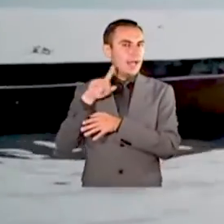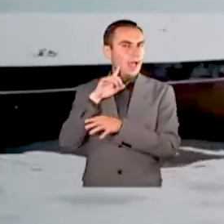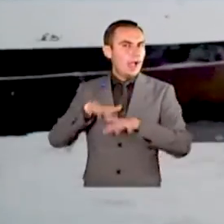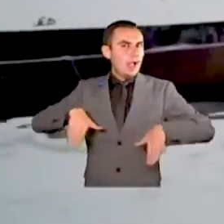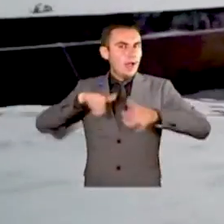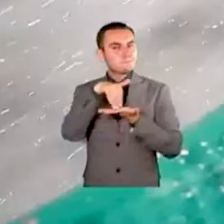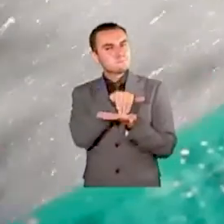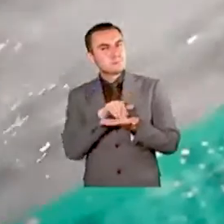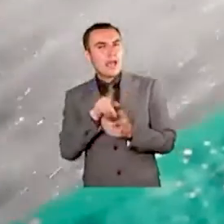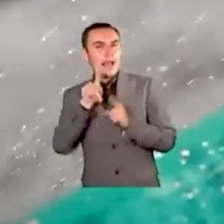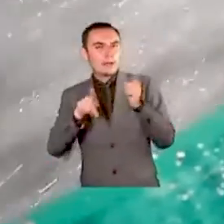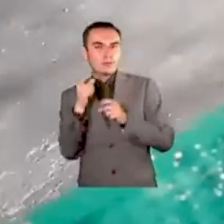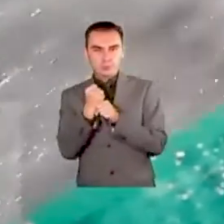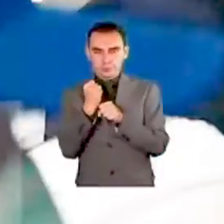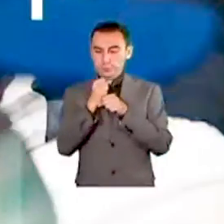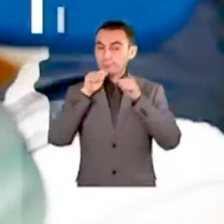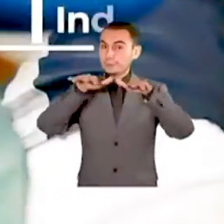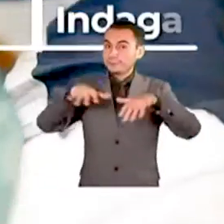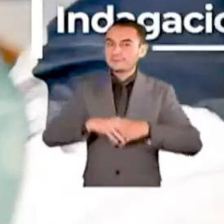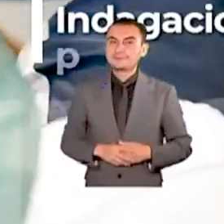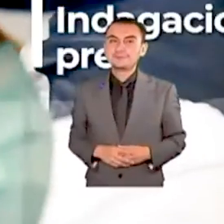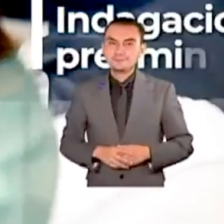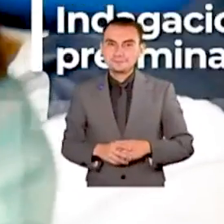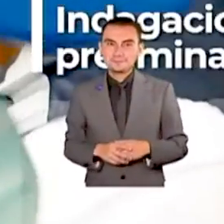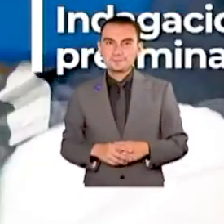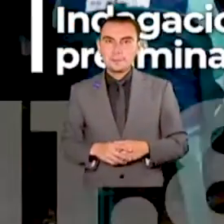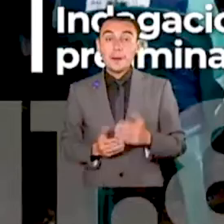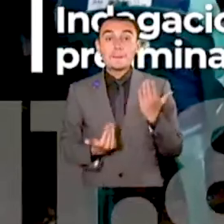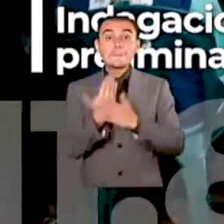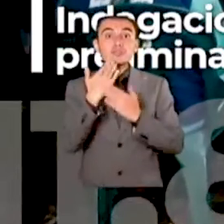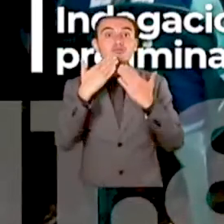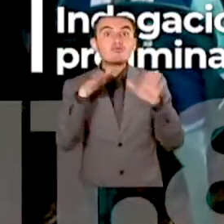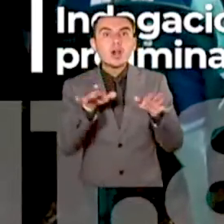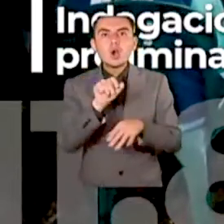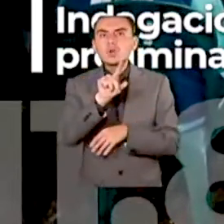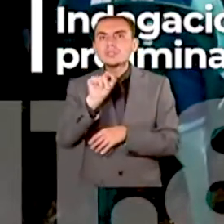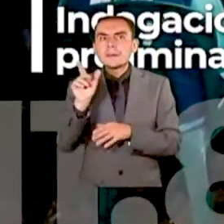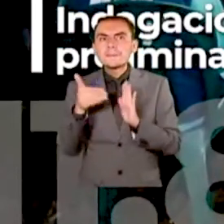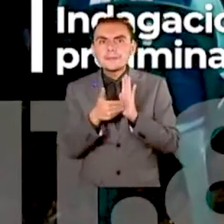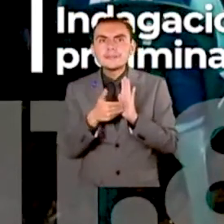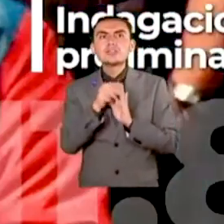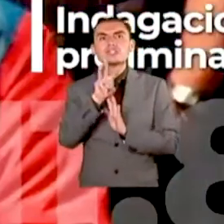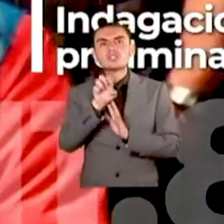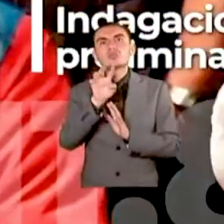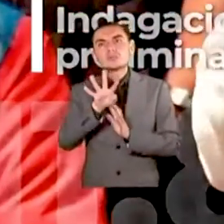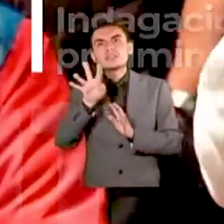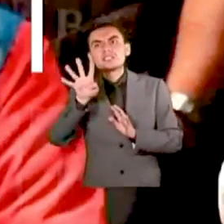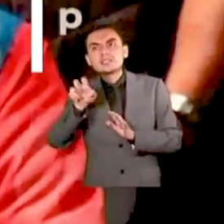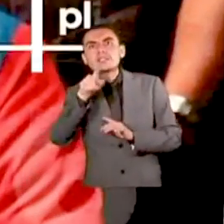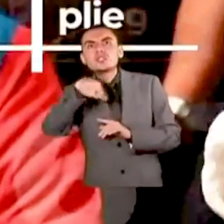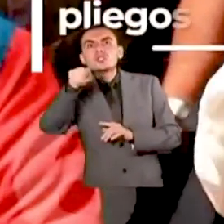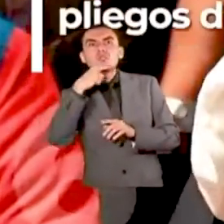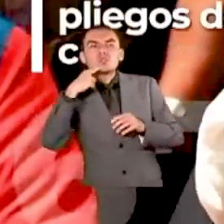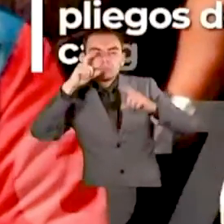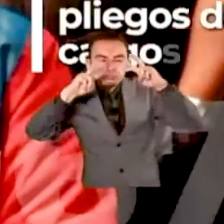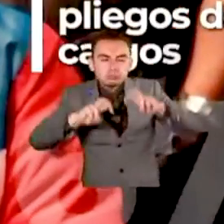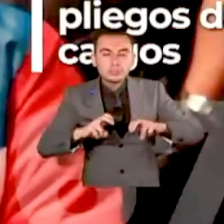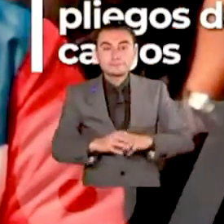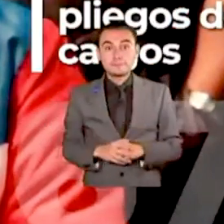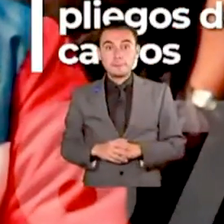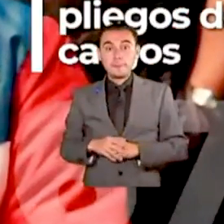irregulares por parte de servidores públicos. Abrió 11.847 indagaciones preliminares,